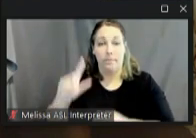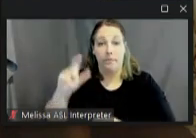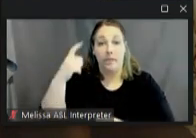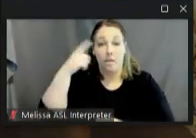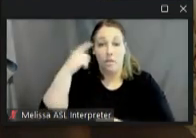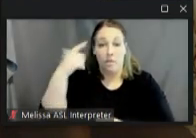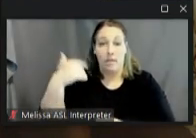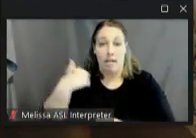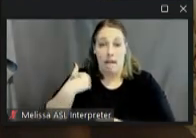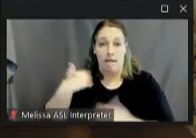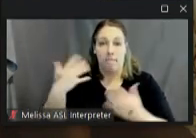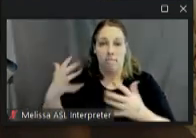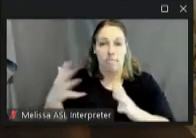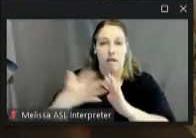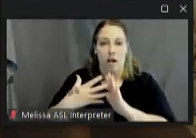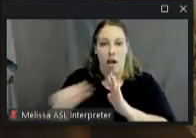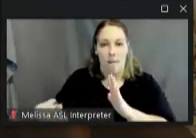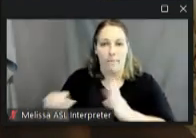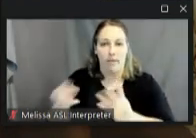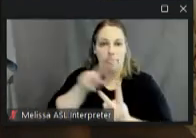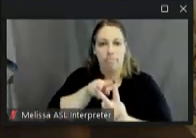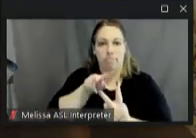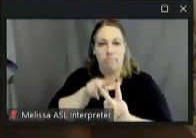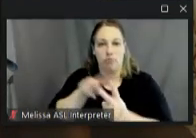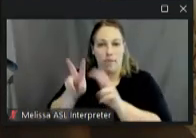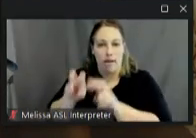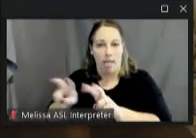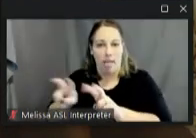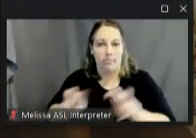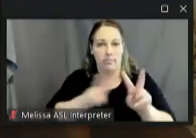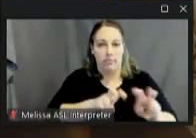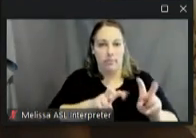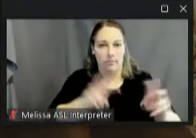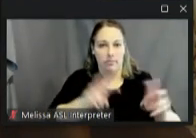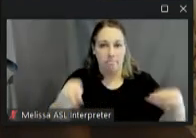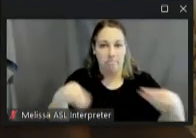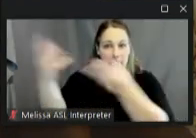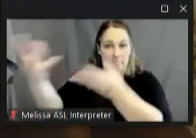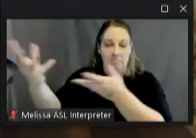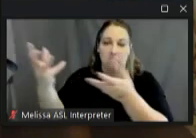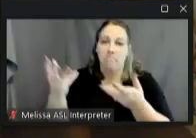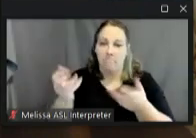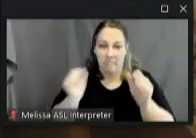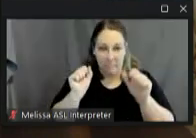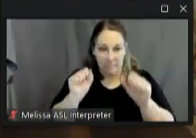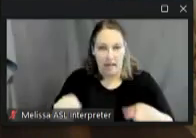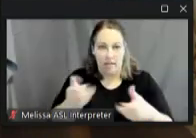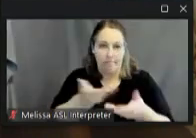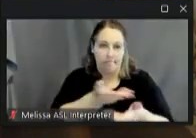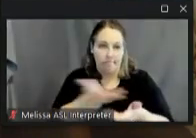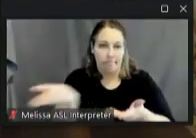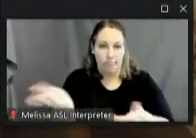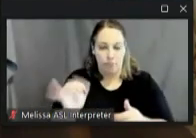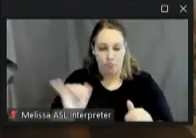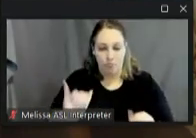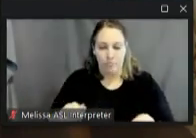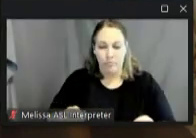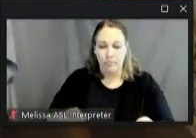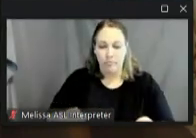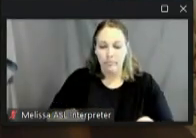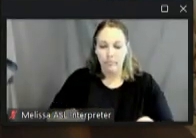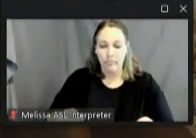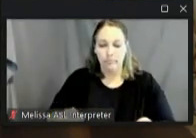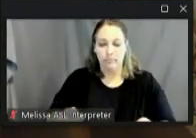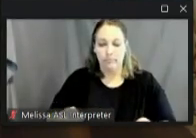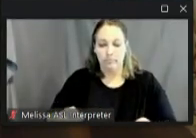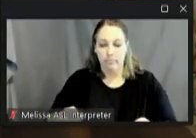Comisión de Derechos Humanos. Estamos en este momento en la creación de un protocolo de intervención para